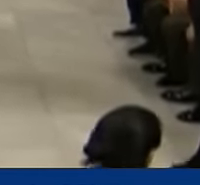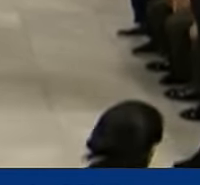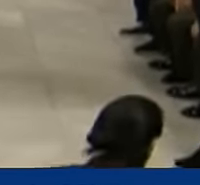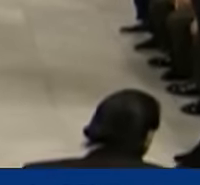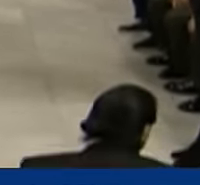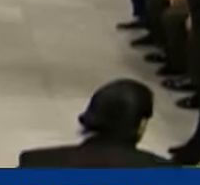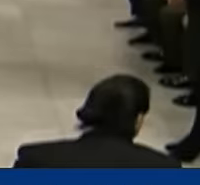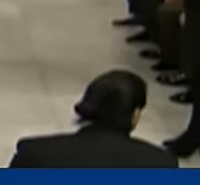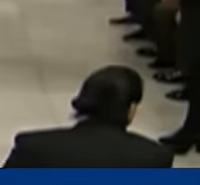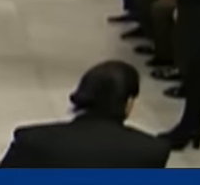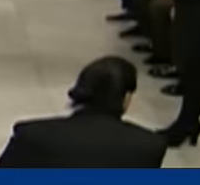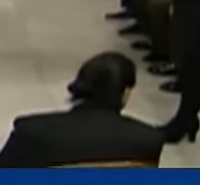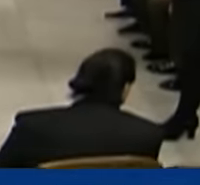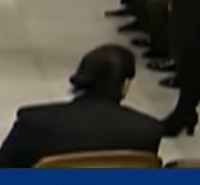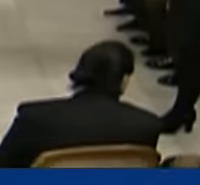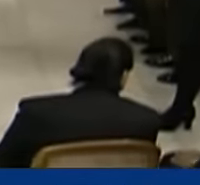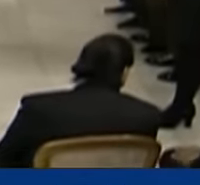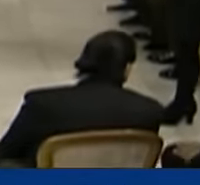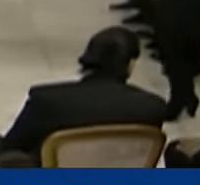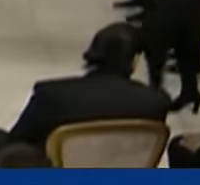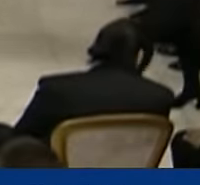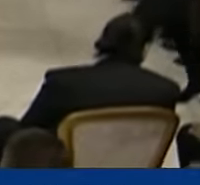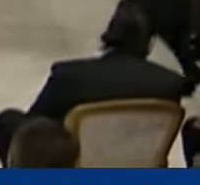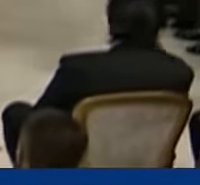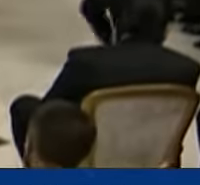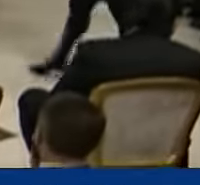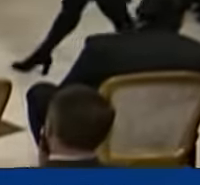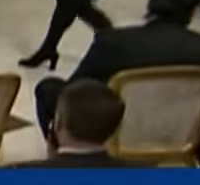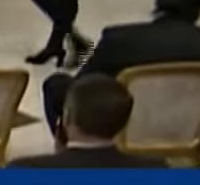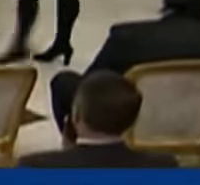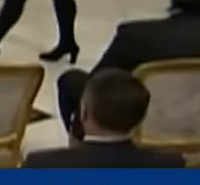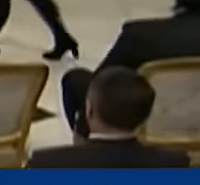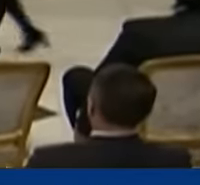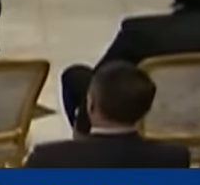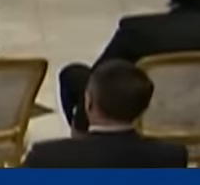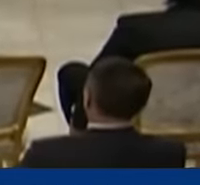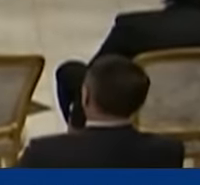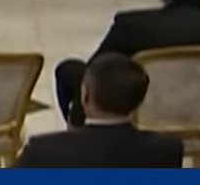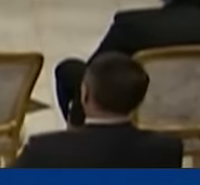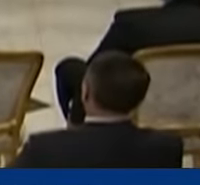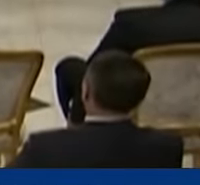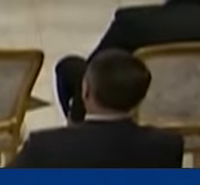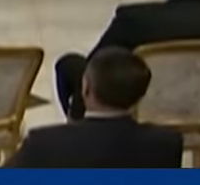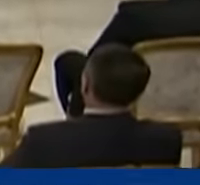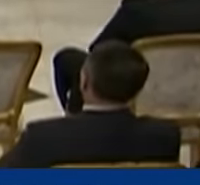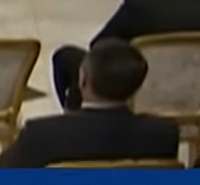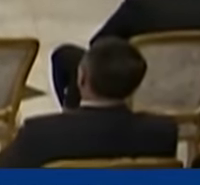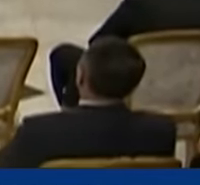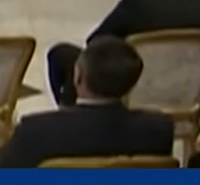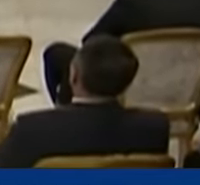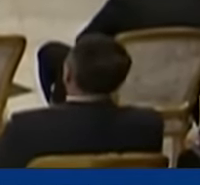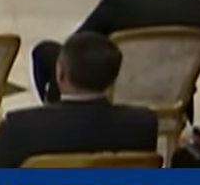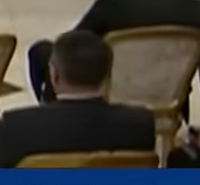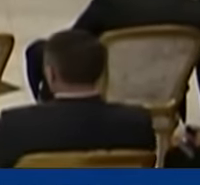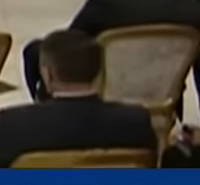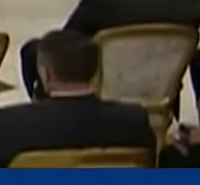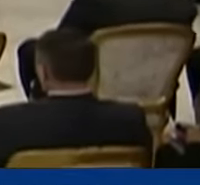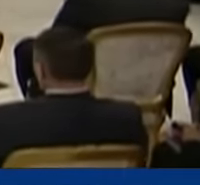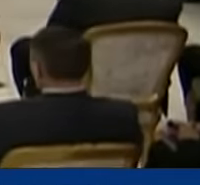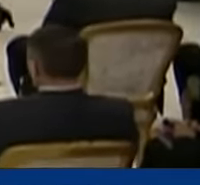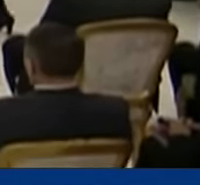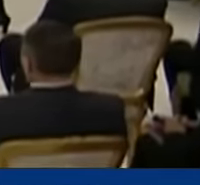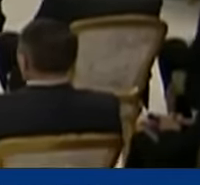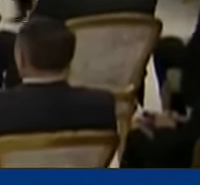Petroleum Limited, compañía anónima. Firman ministro Pedro Rafael Tellechea por el Ministerio del Poder Popular